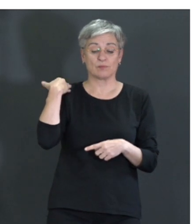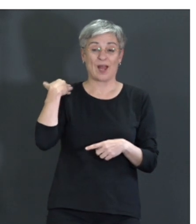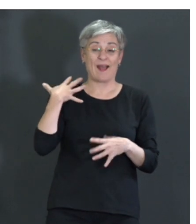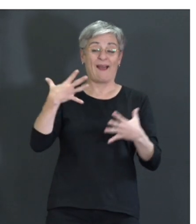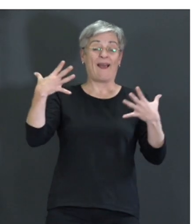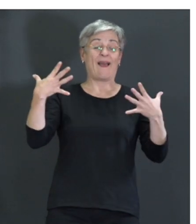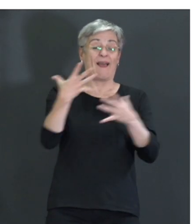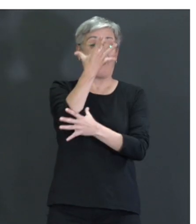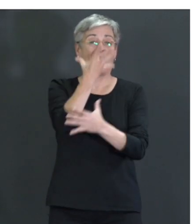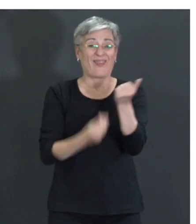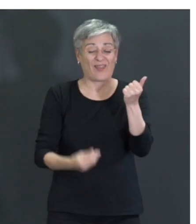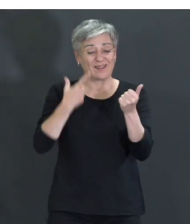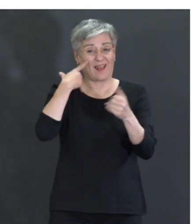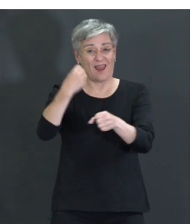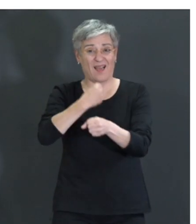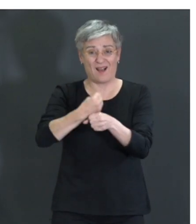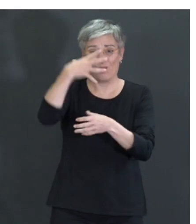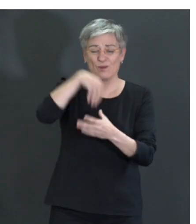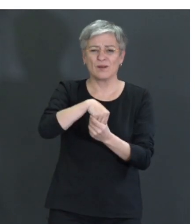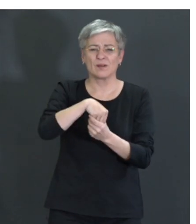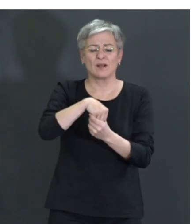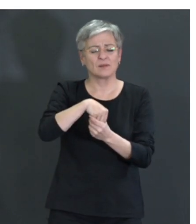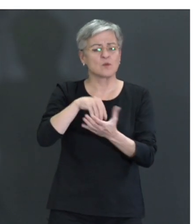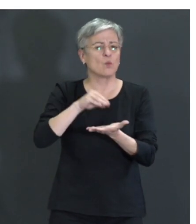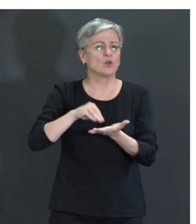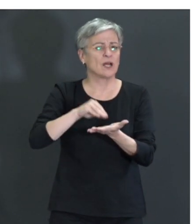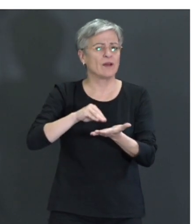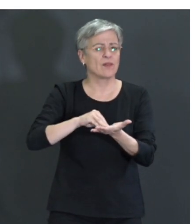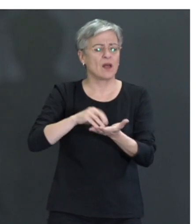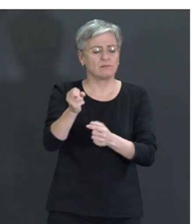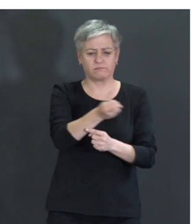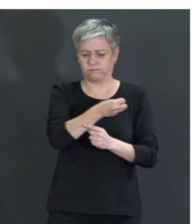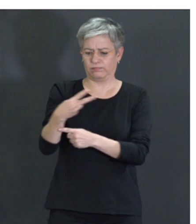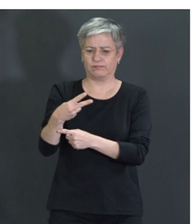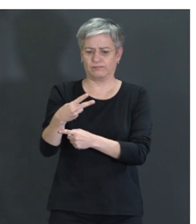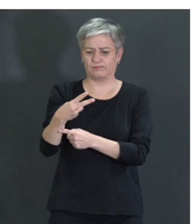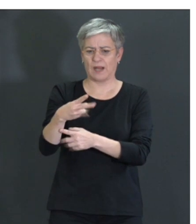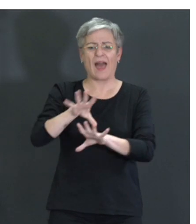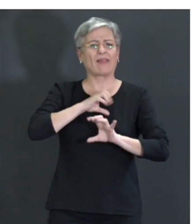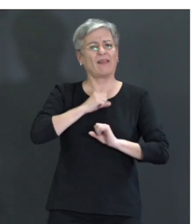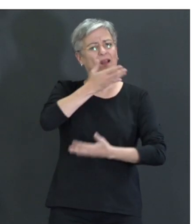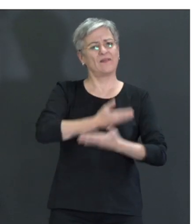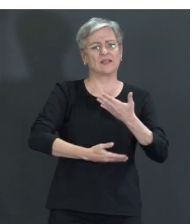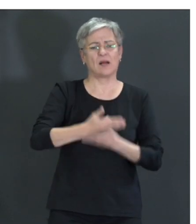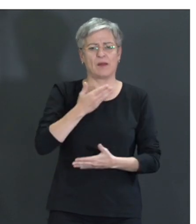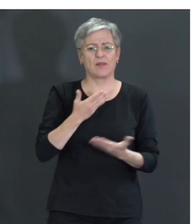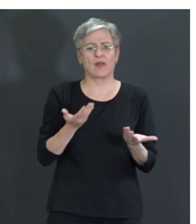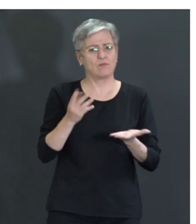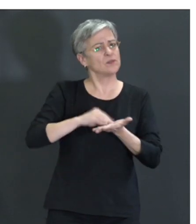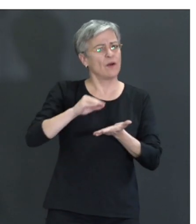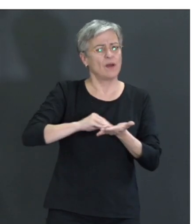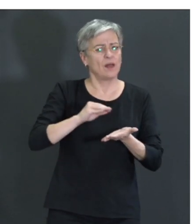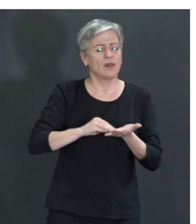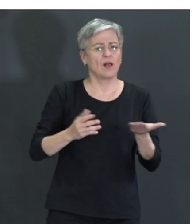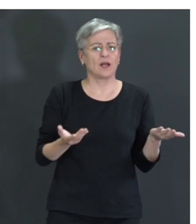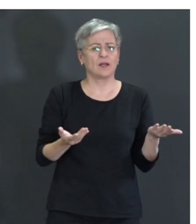un accidente laboral pues al final adquieren una discapacidad, y un poco para